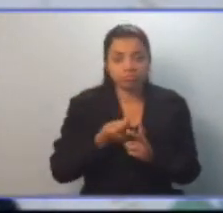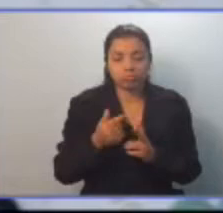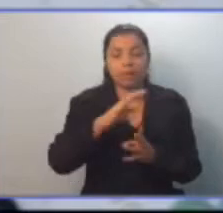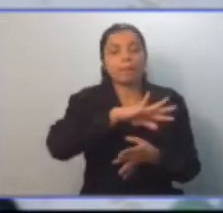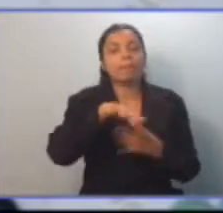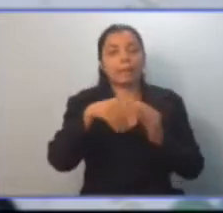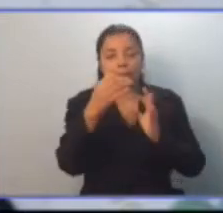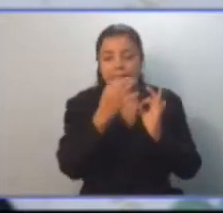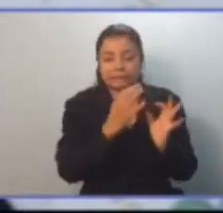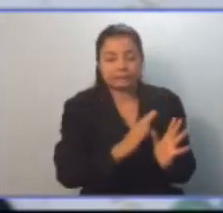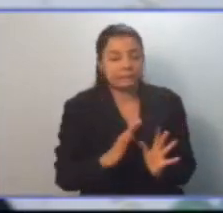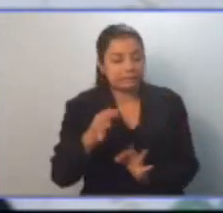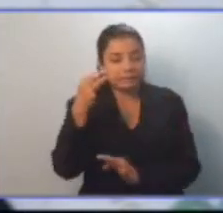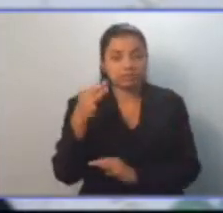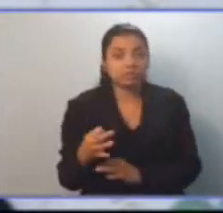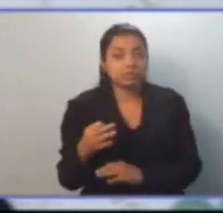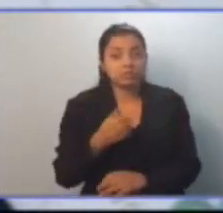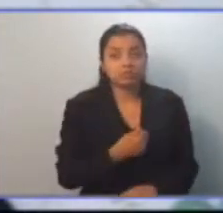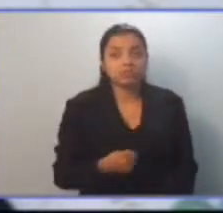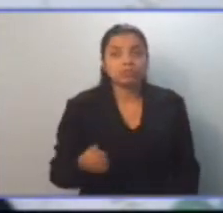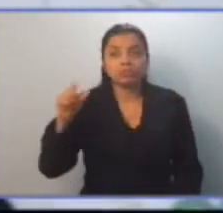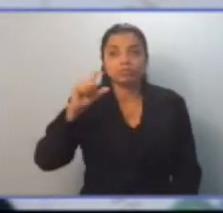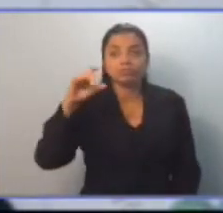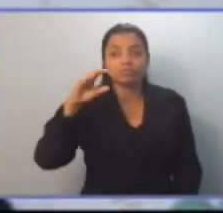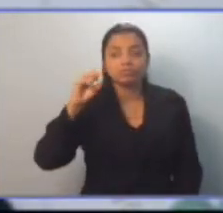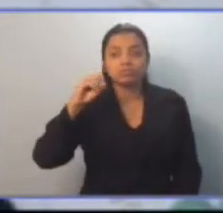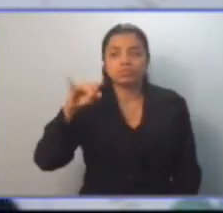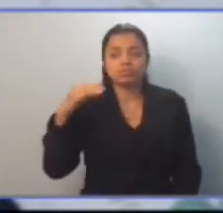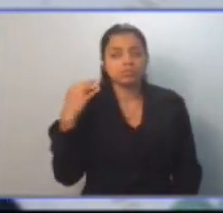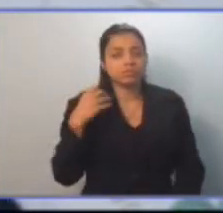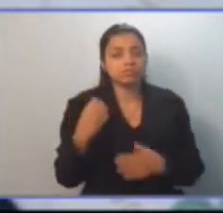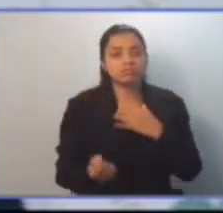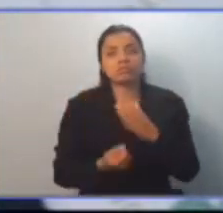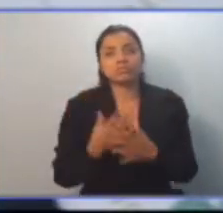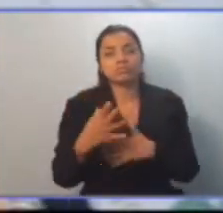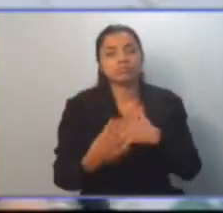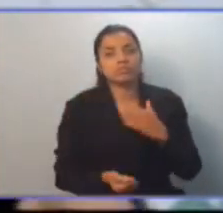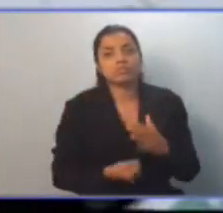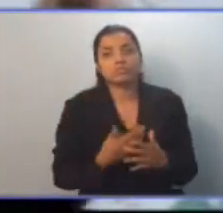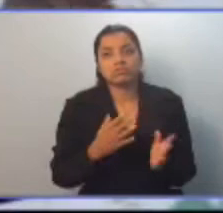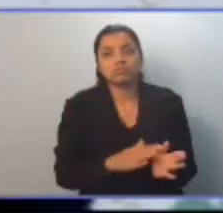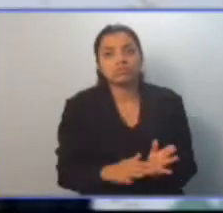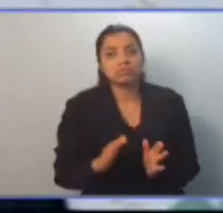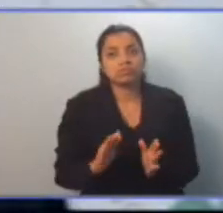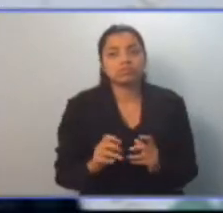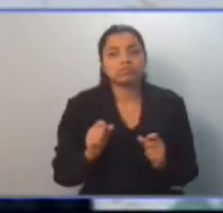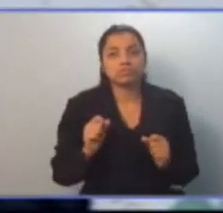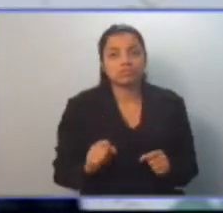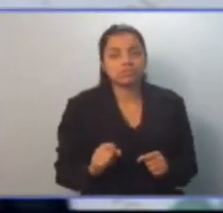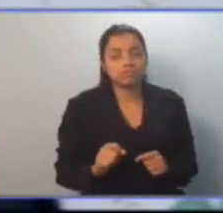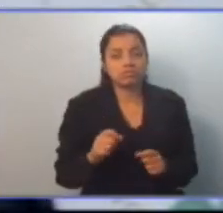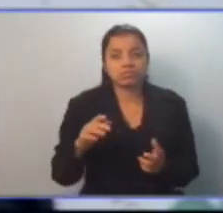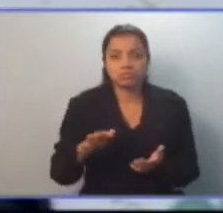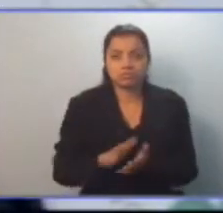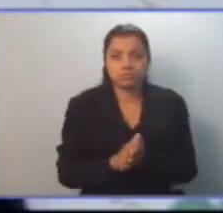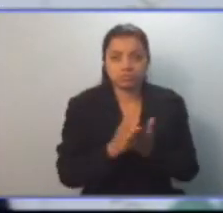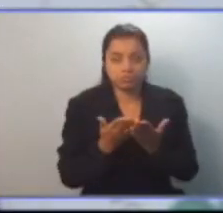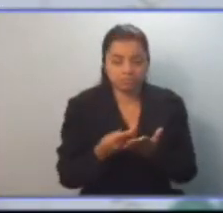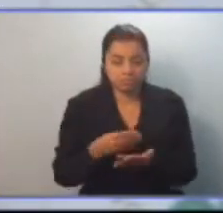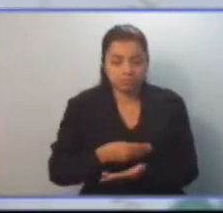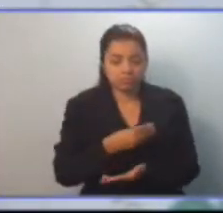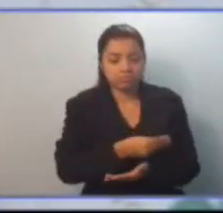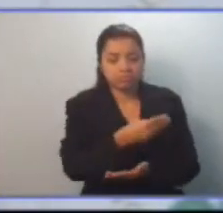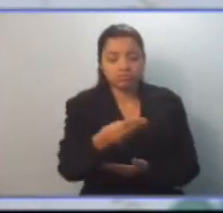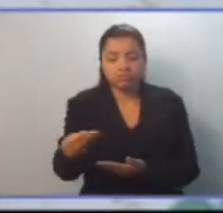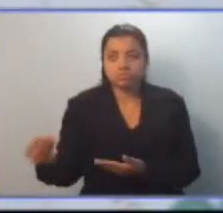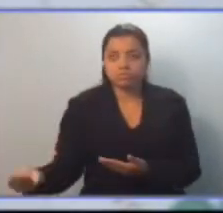en ese constante devenir de irse modernizando, y es así como les pasé una carpeta a cada uno de